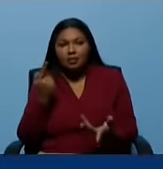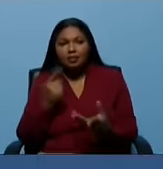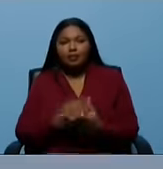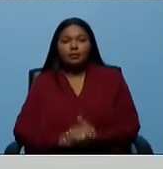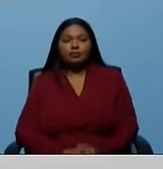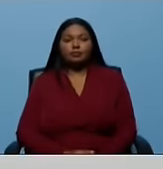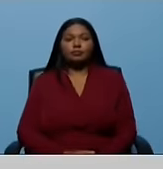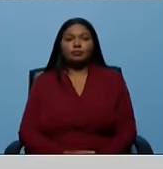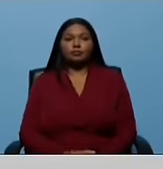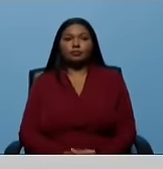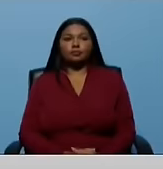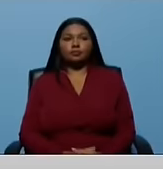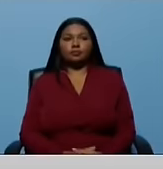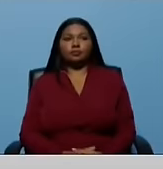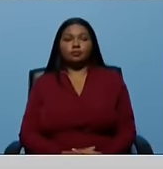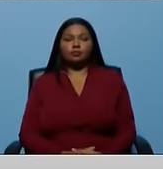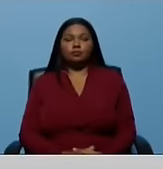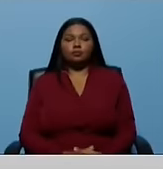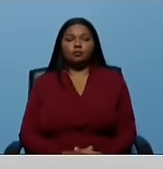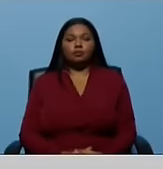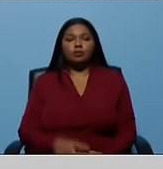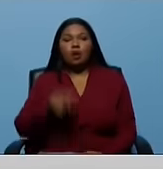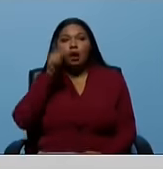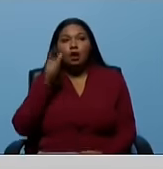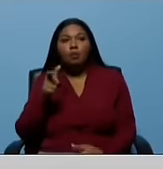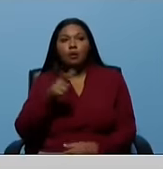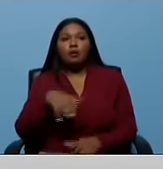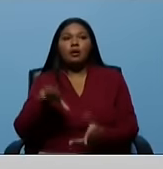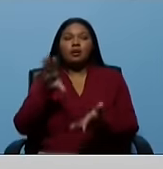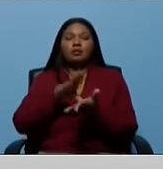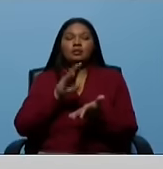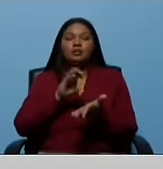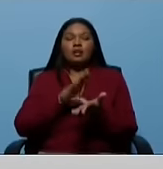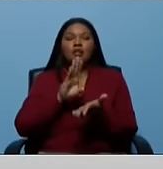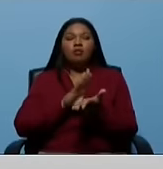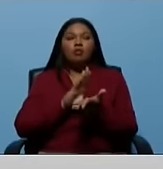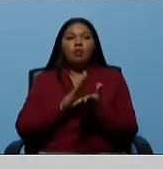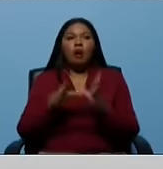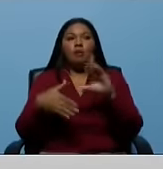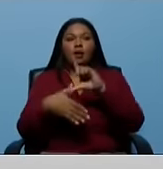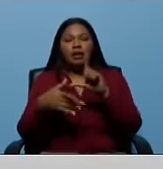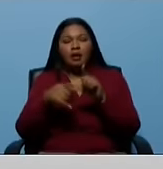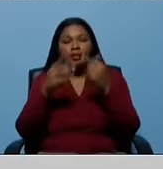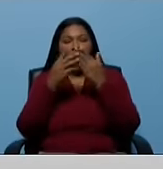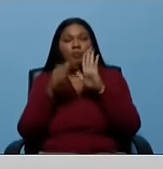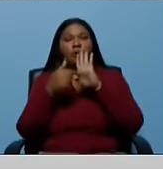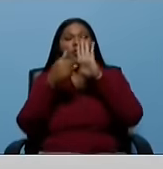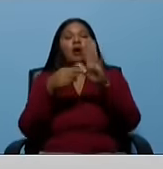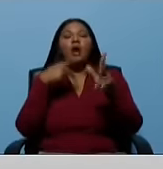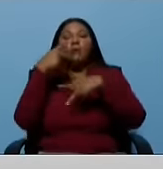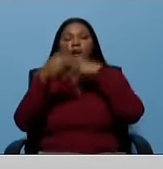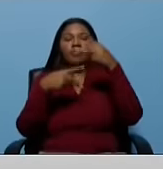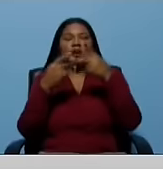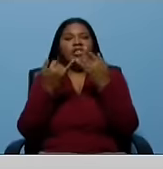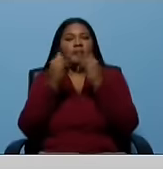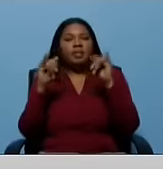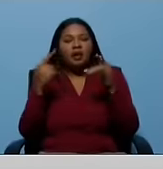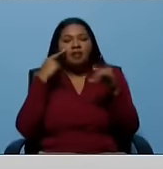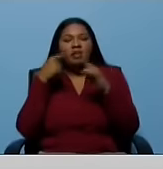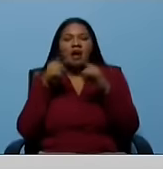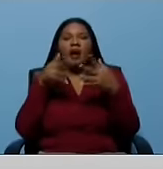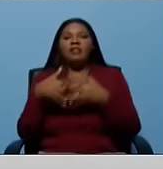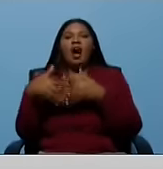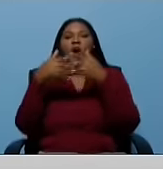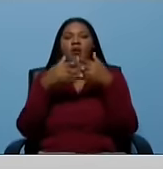eh para los pueblos Centroamericanos demostrar una política independiente de los Estados